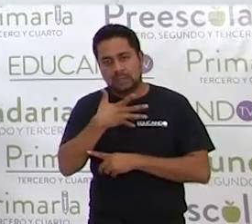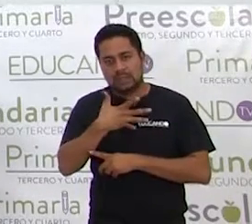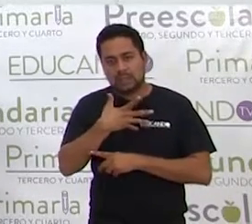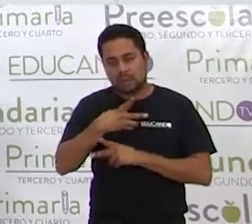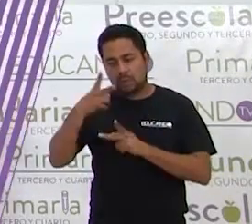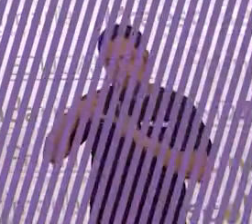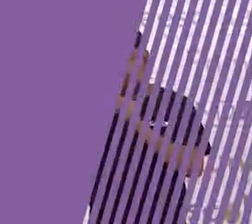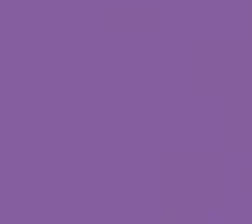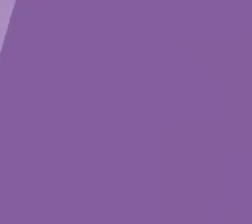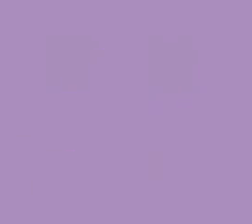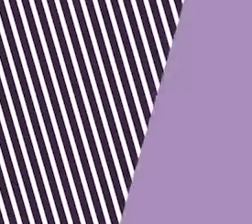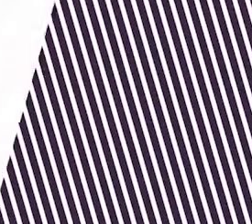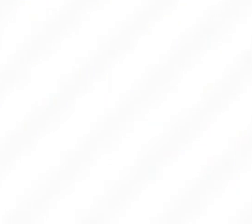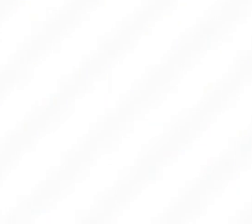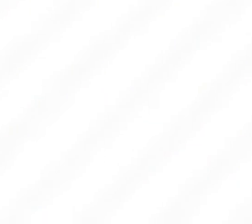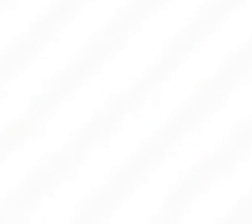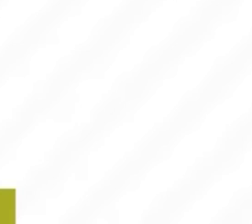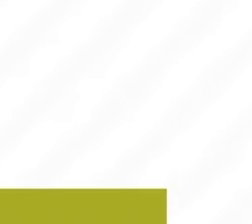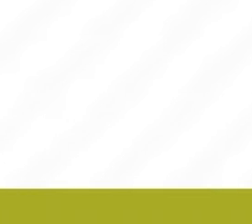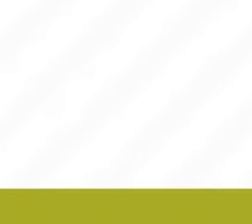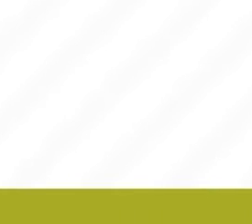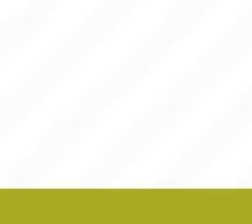fraction line